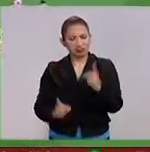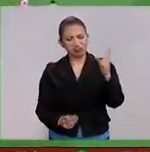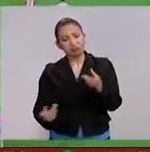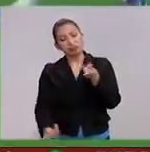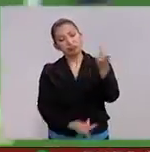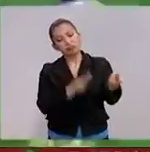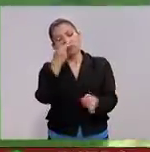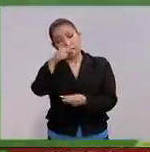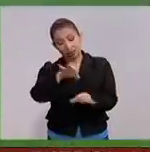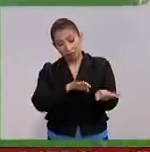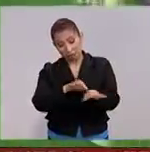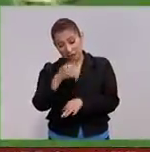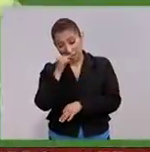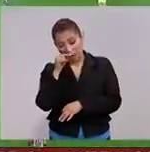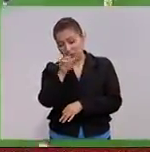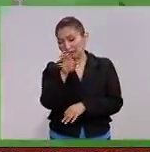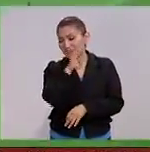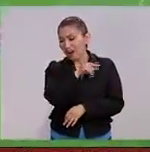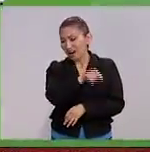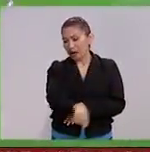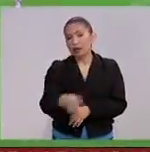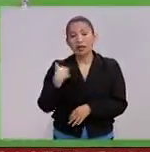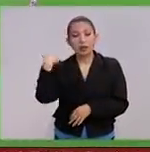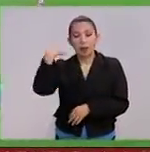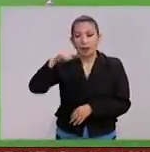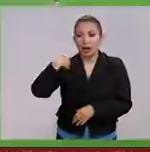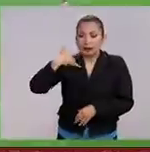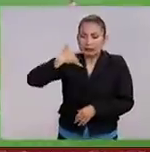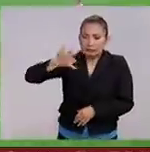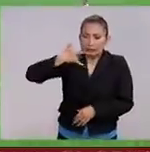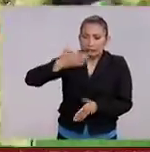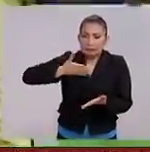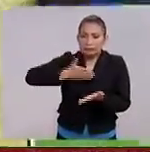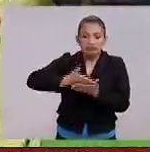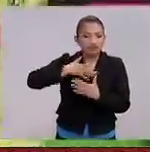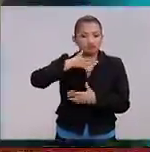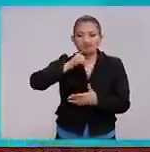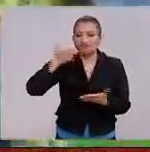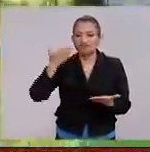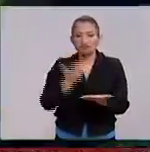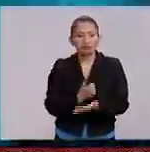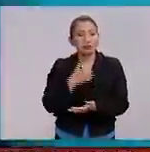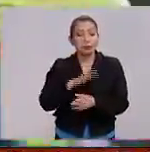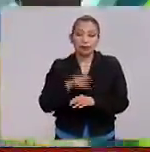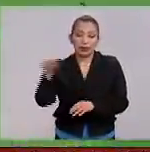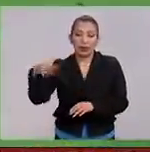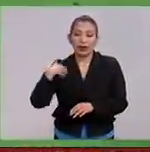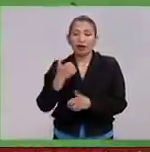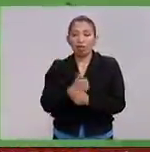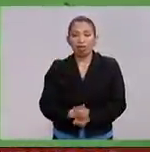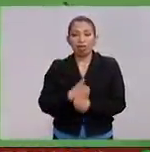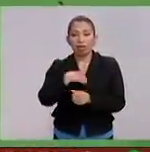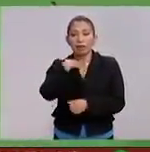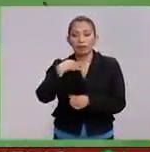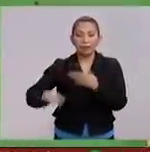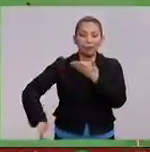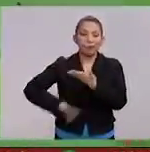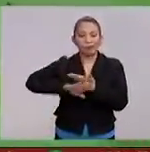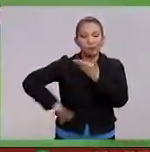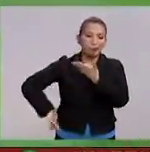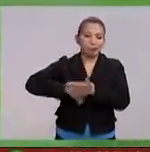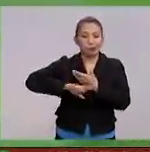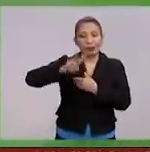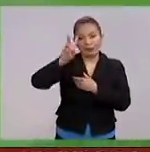muchísimo el trabajo del arbitraje y las chivas que trataron de hacer lo mejor posible no pudieron porque fueron las víctimas y la realidad